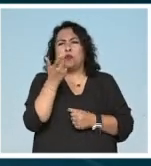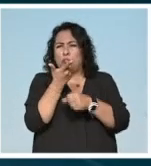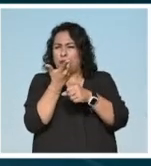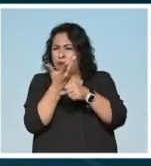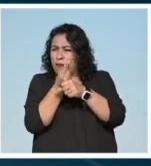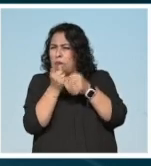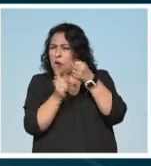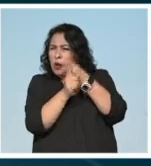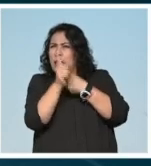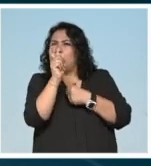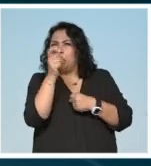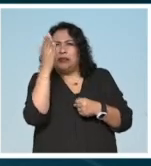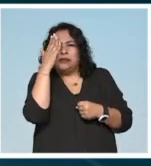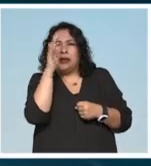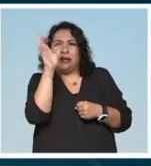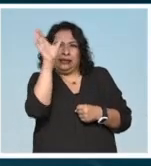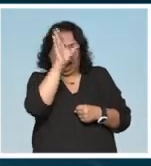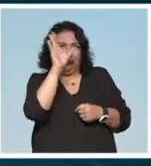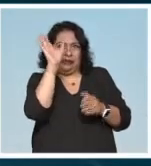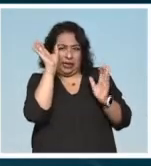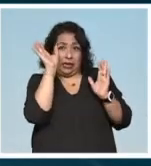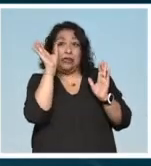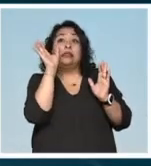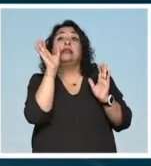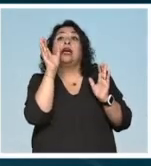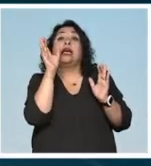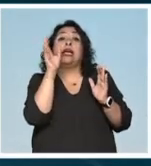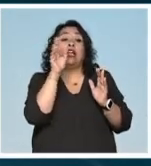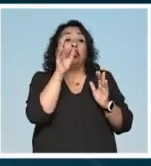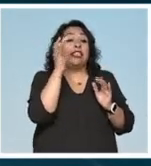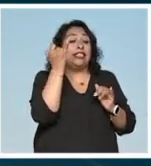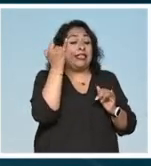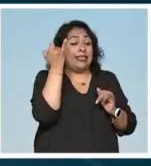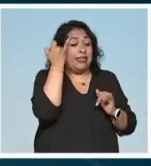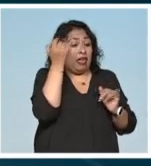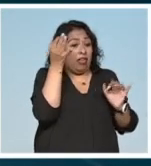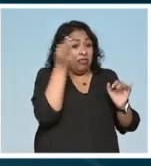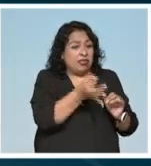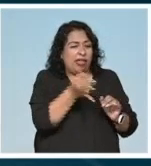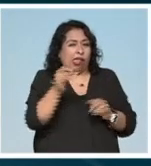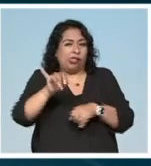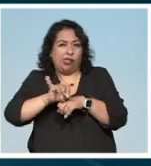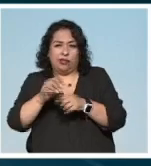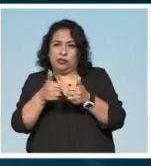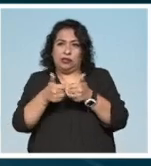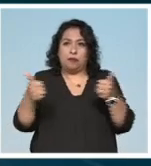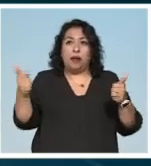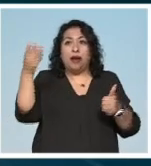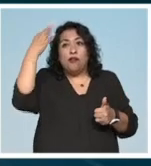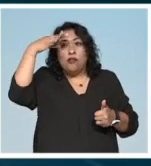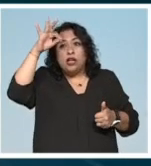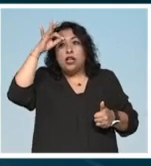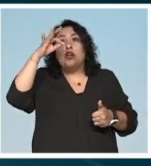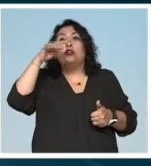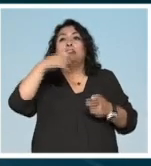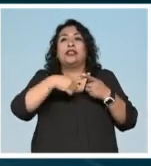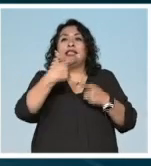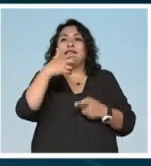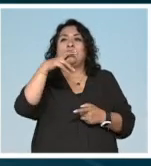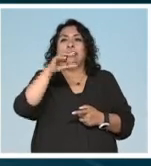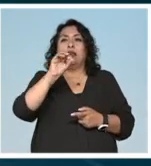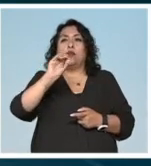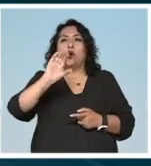que se considera el corazón de la ciencia misma, ya que separa las ideas legítimas de la superstición. La idea que surge por el filósofo y teólogo Guillermo de